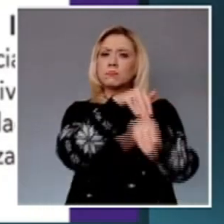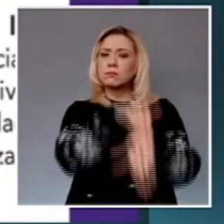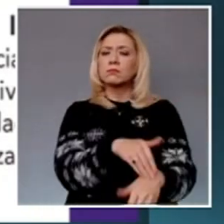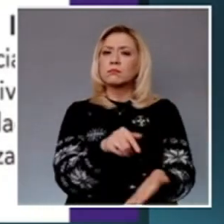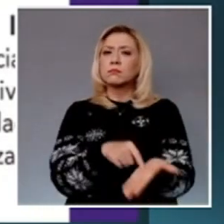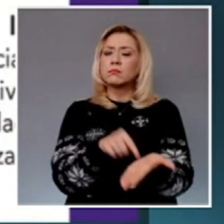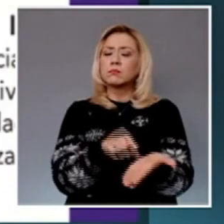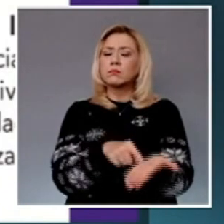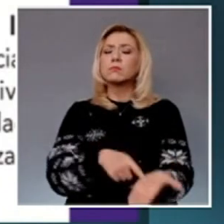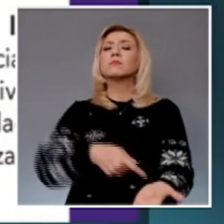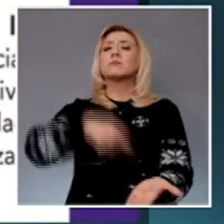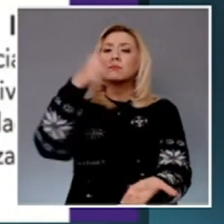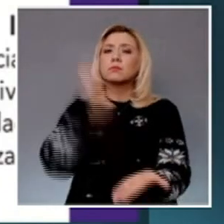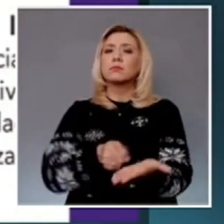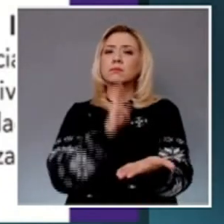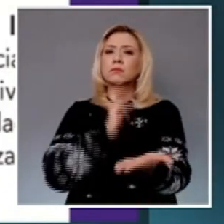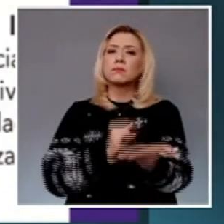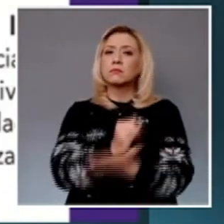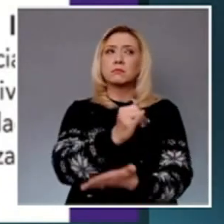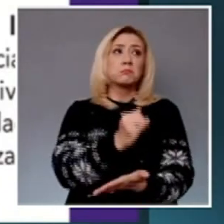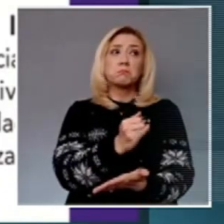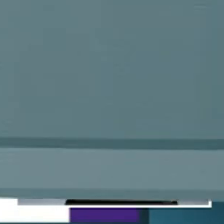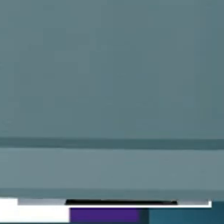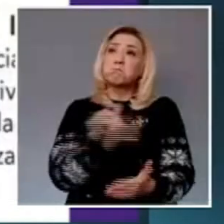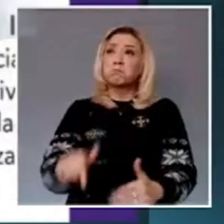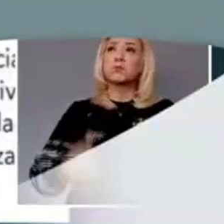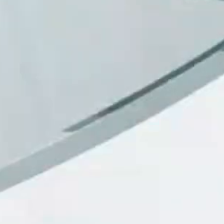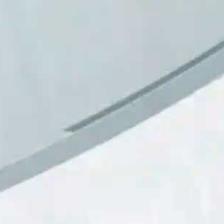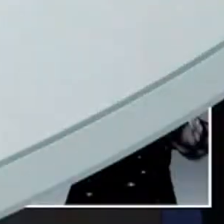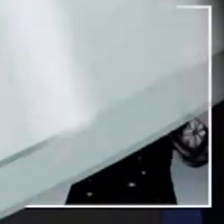Suprema Corte de Justicia de la Nación.